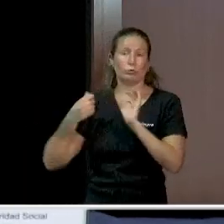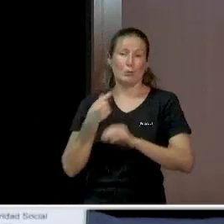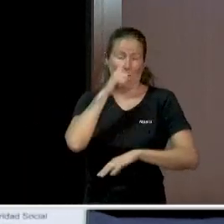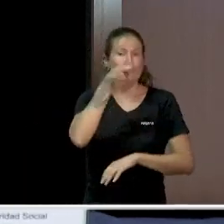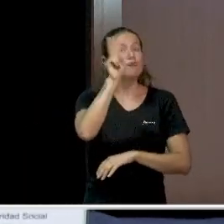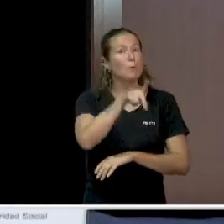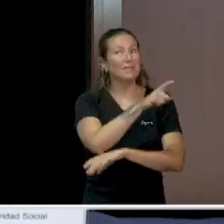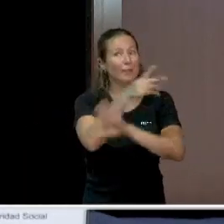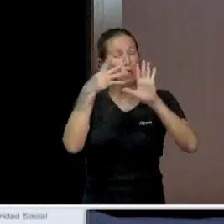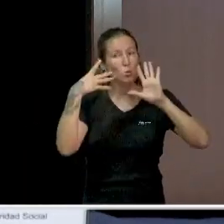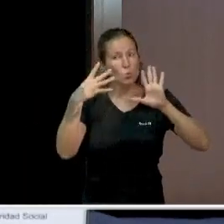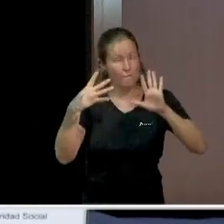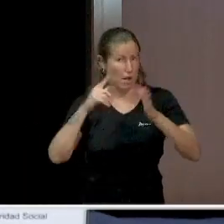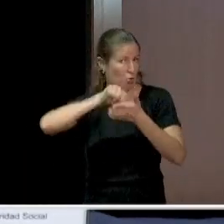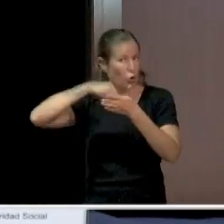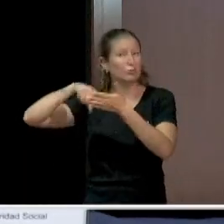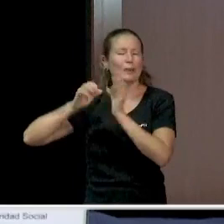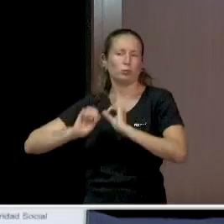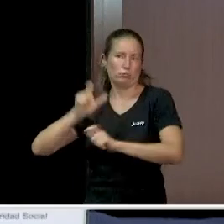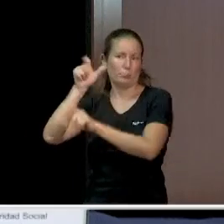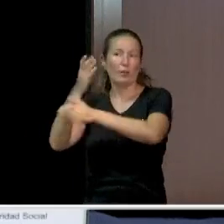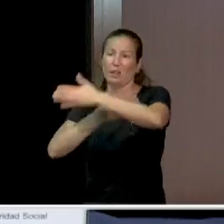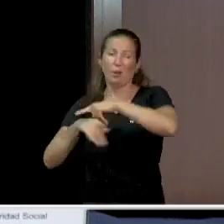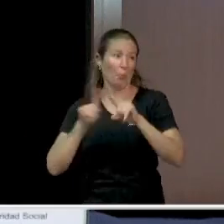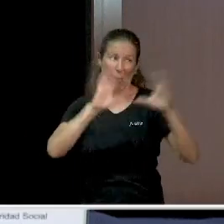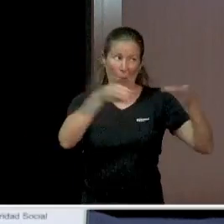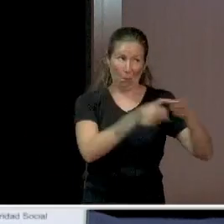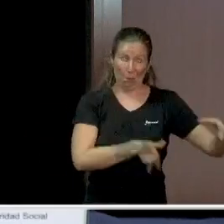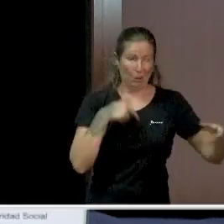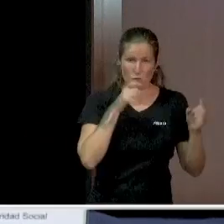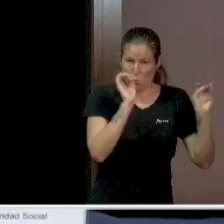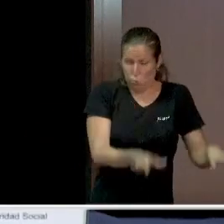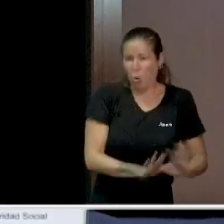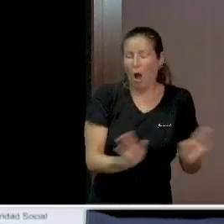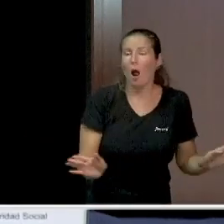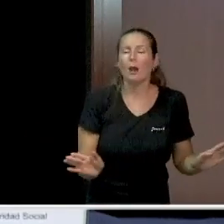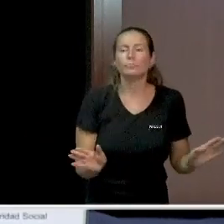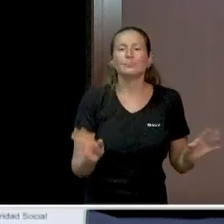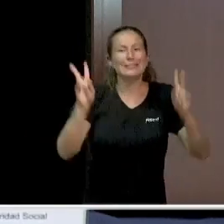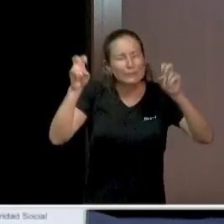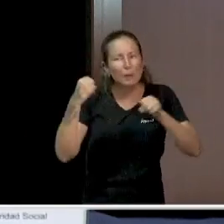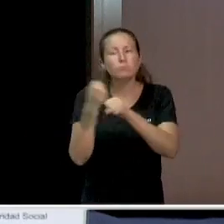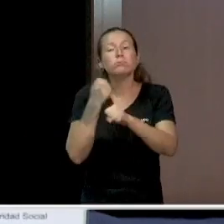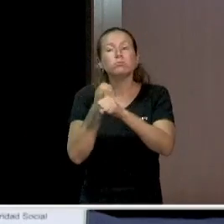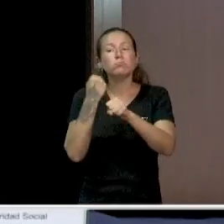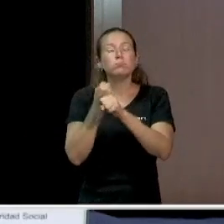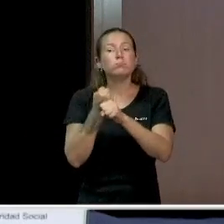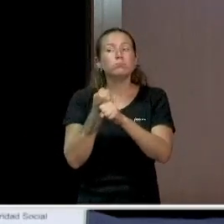2019, eso sí, como para el resto de la población laboral, se caracterizó por